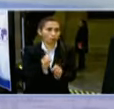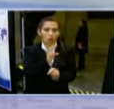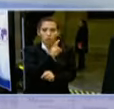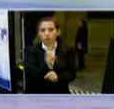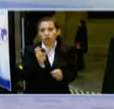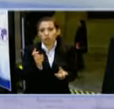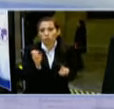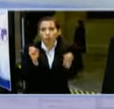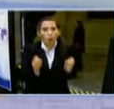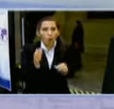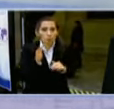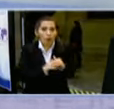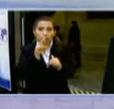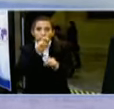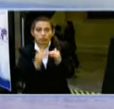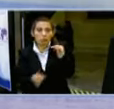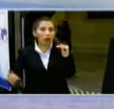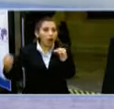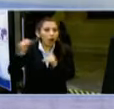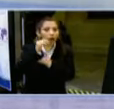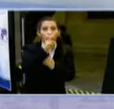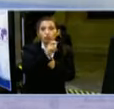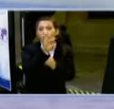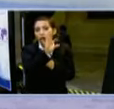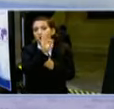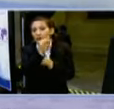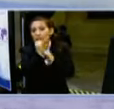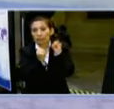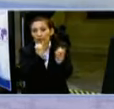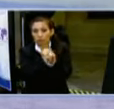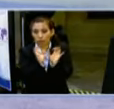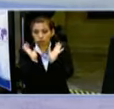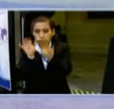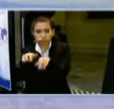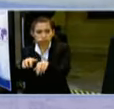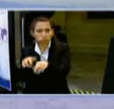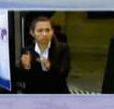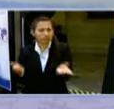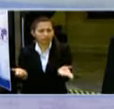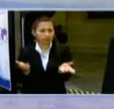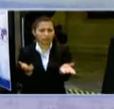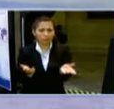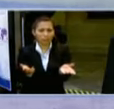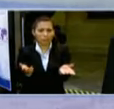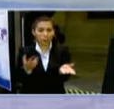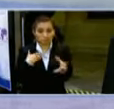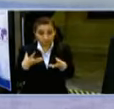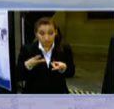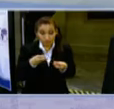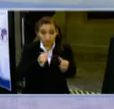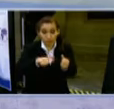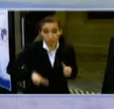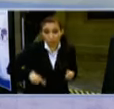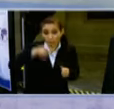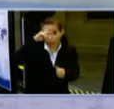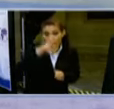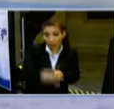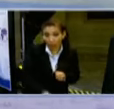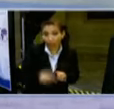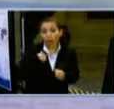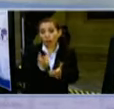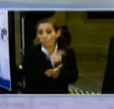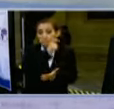¿O por qué no en más de 240 organismos internacionales? El gasto del gobierno mexicano en